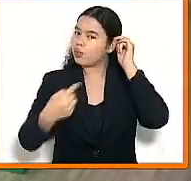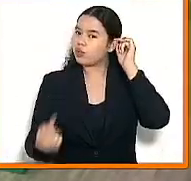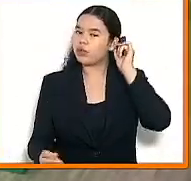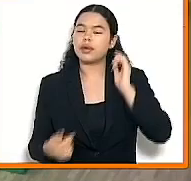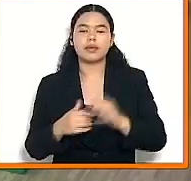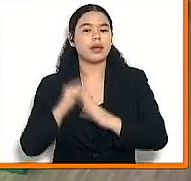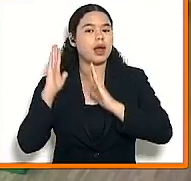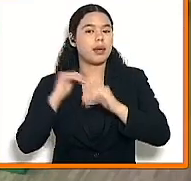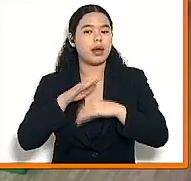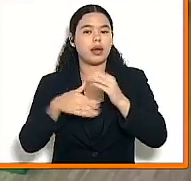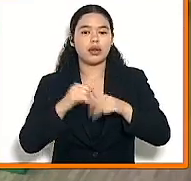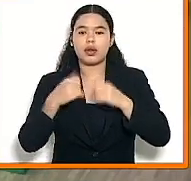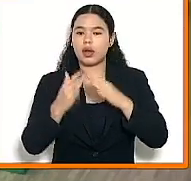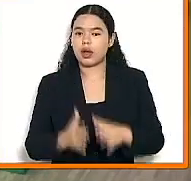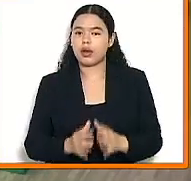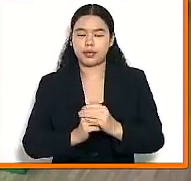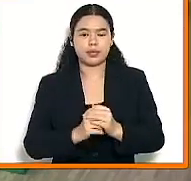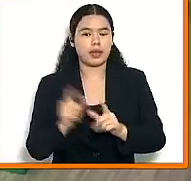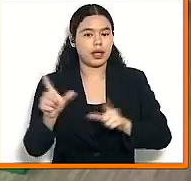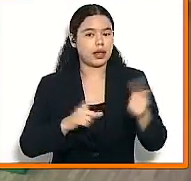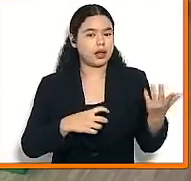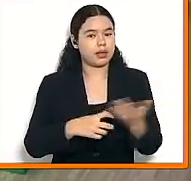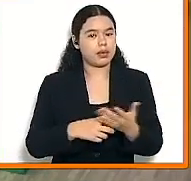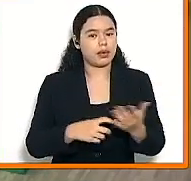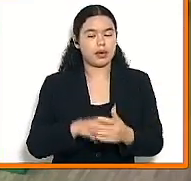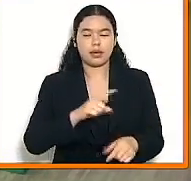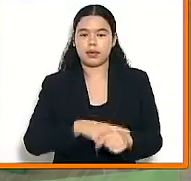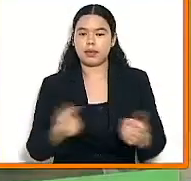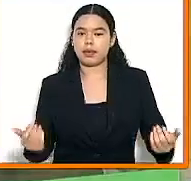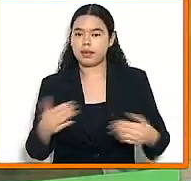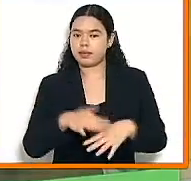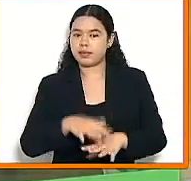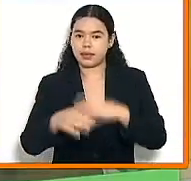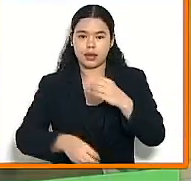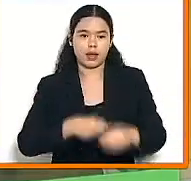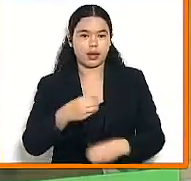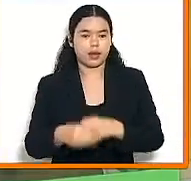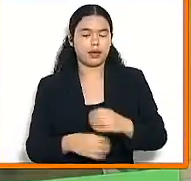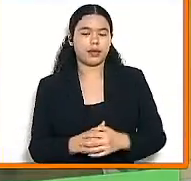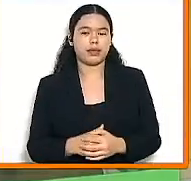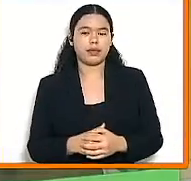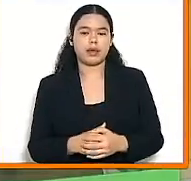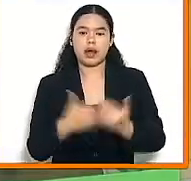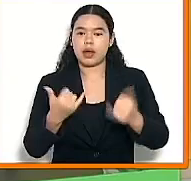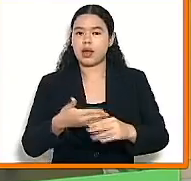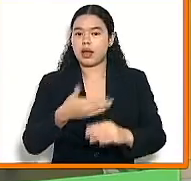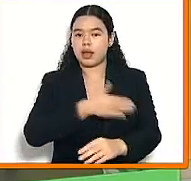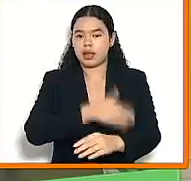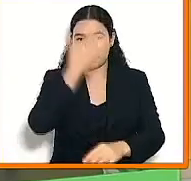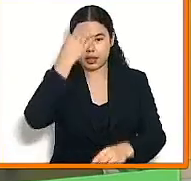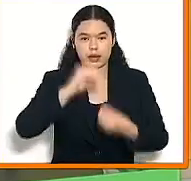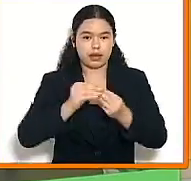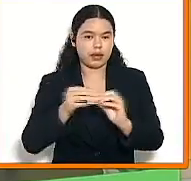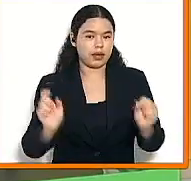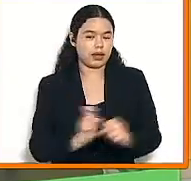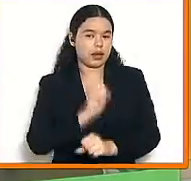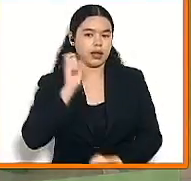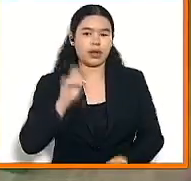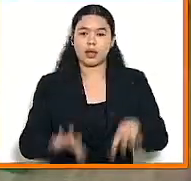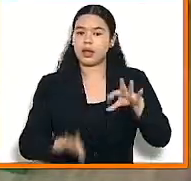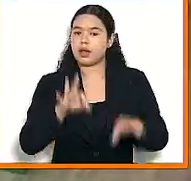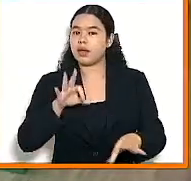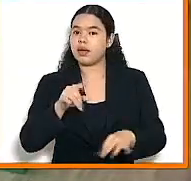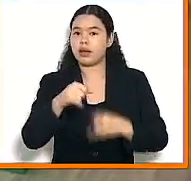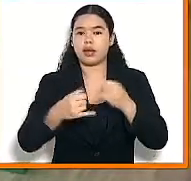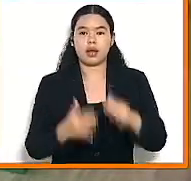diaria. Espero, jugador, tengas tu boleto en mano porque en este momento estamos ingresando nuestras esferas al juego. Y antes de conocer el número ganador, te invito a jugadora